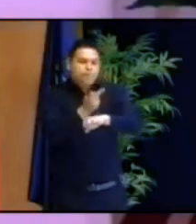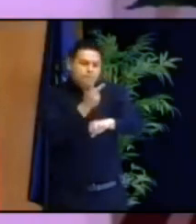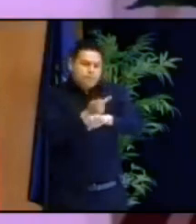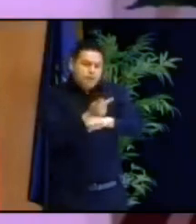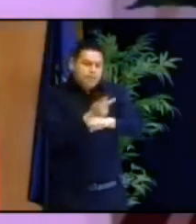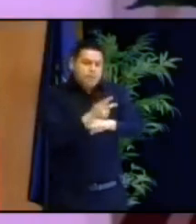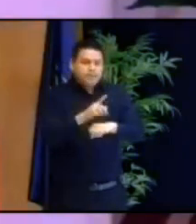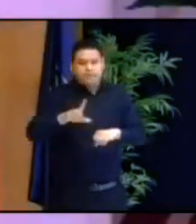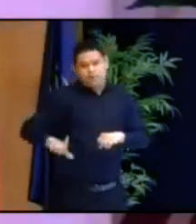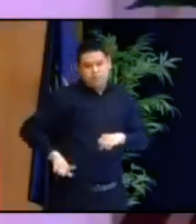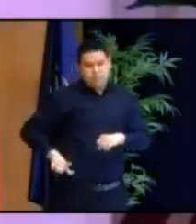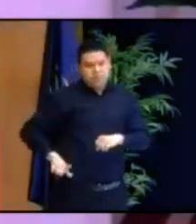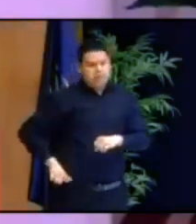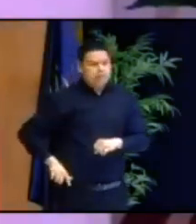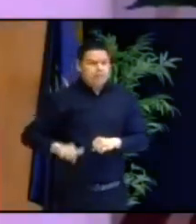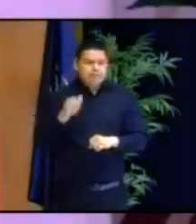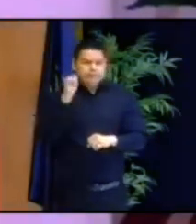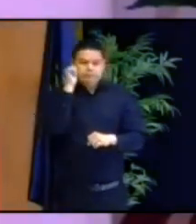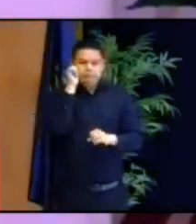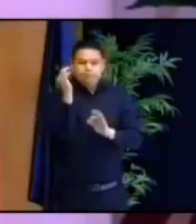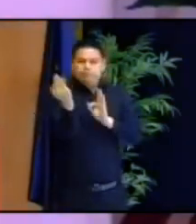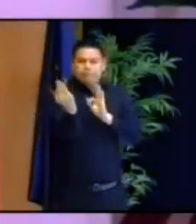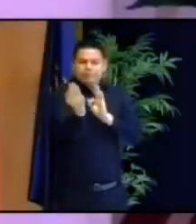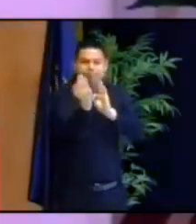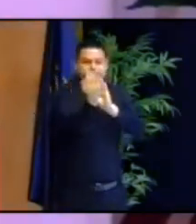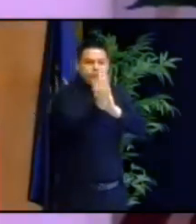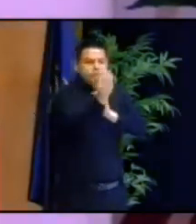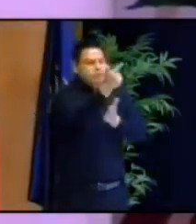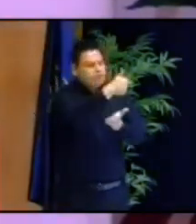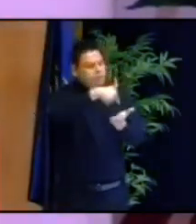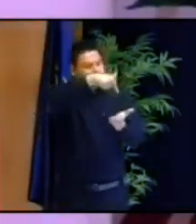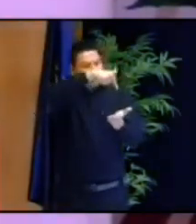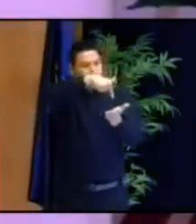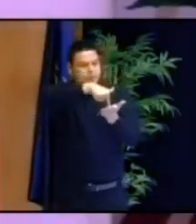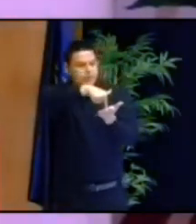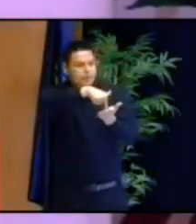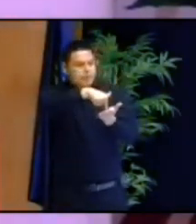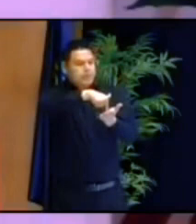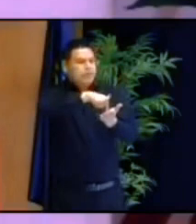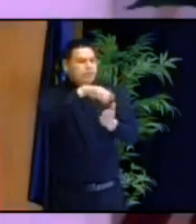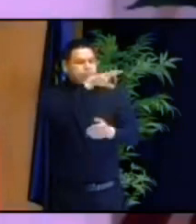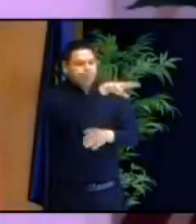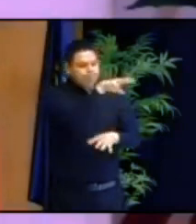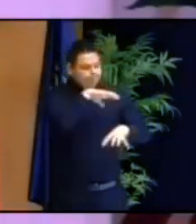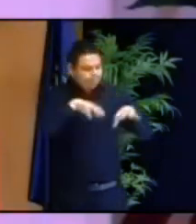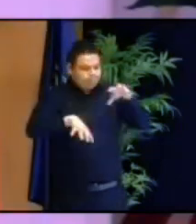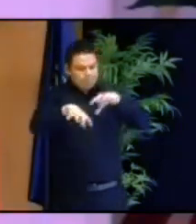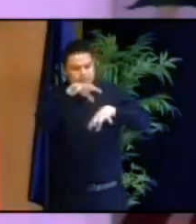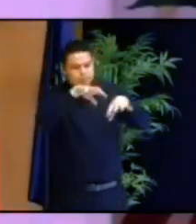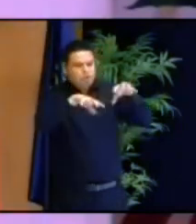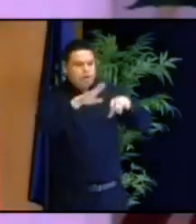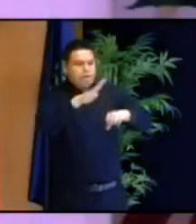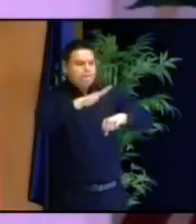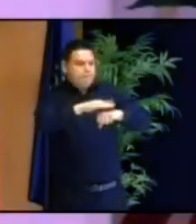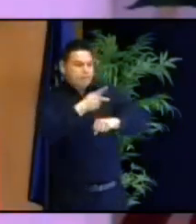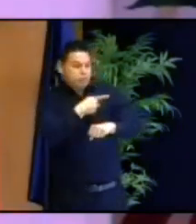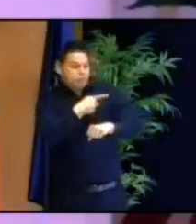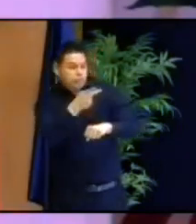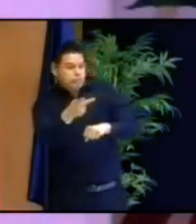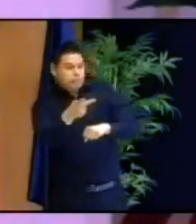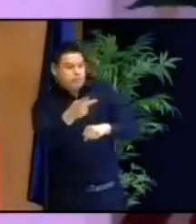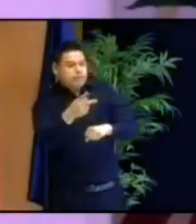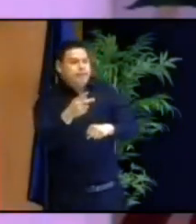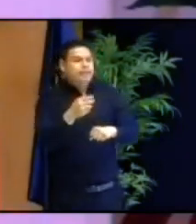públicas que están cerca de los lugares o de las colonias con menos recursos económicos y